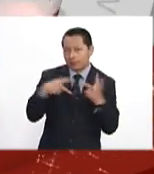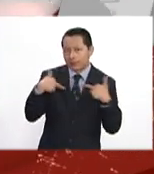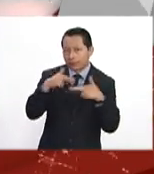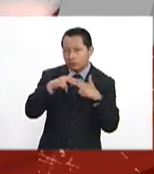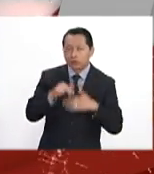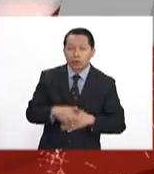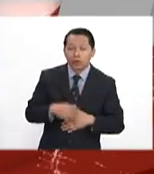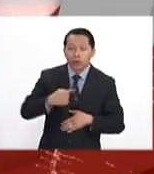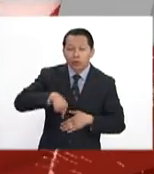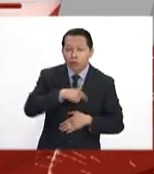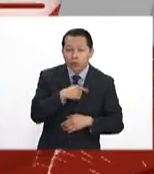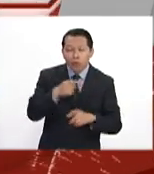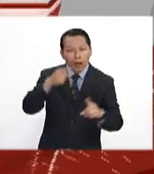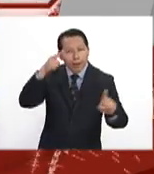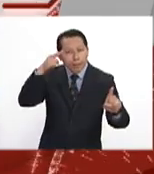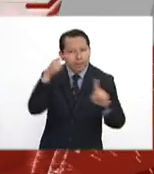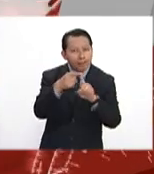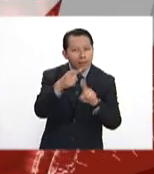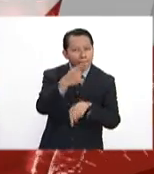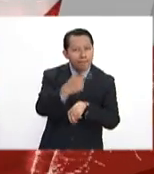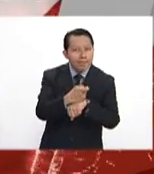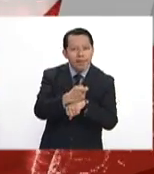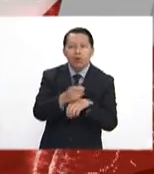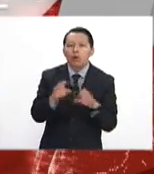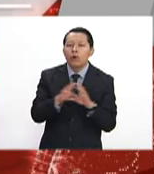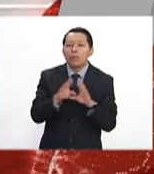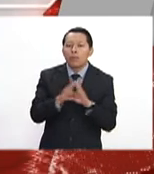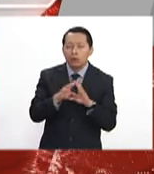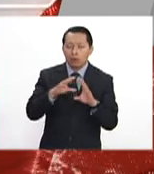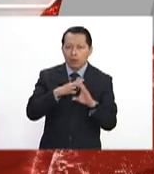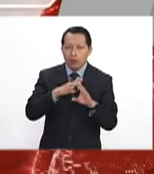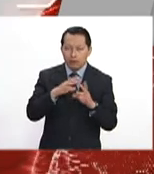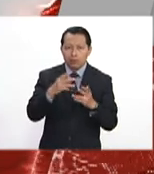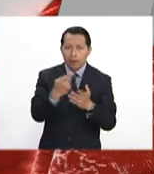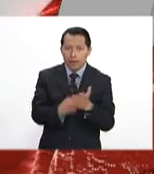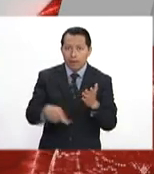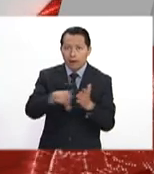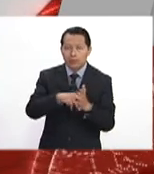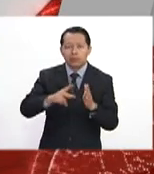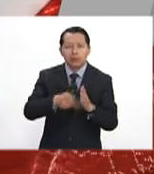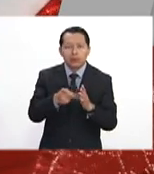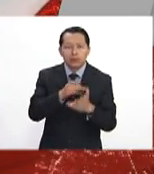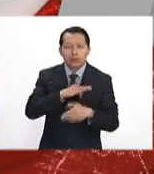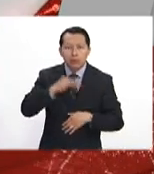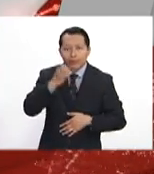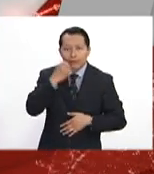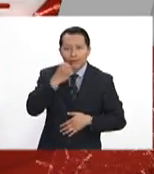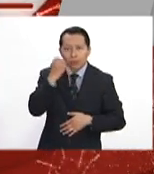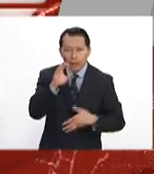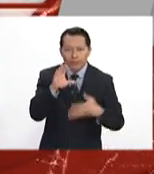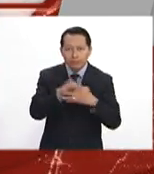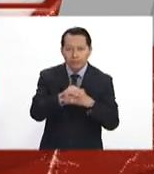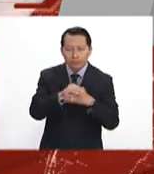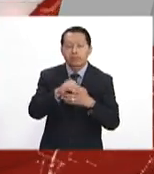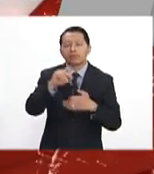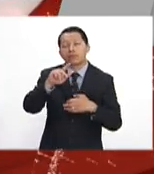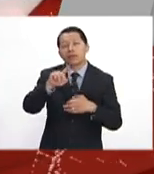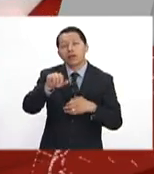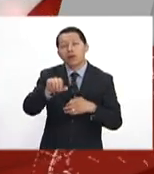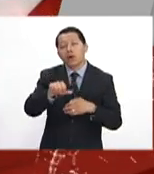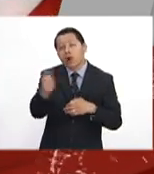la prioridad es que todas estas plazas regresen a las escuelas y después habrá que